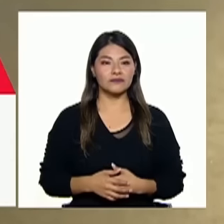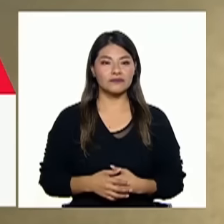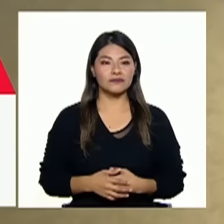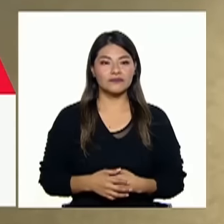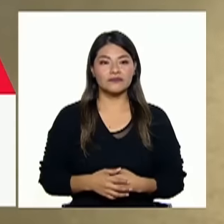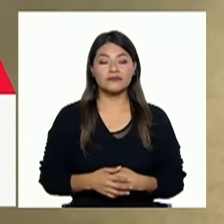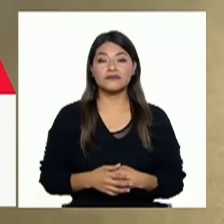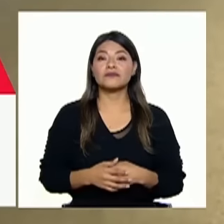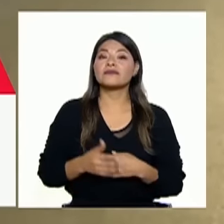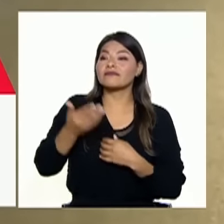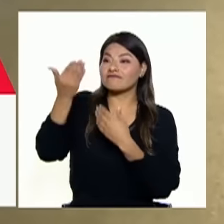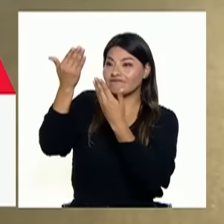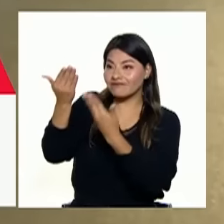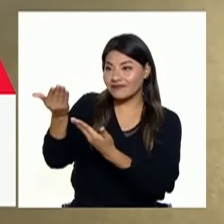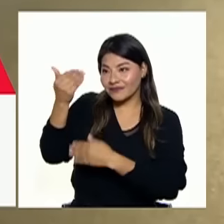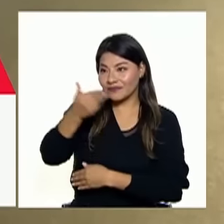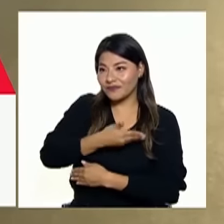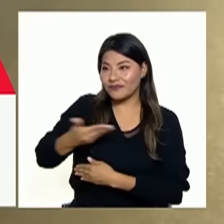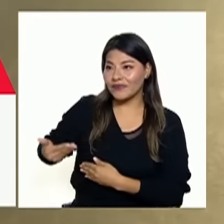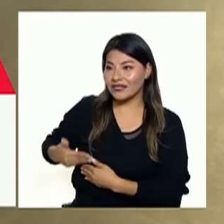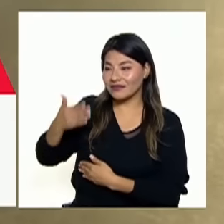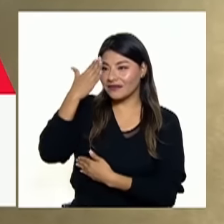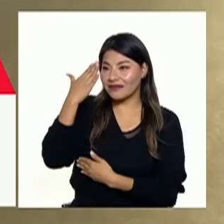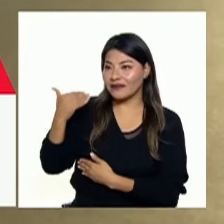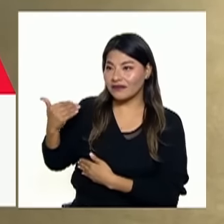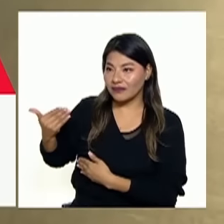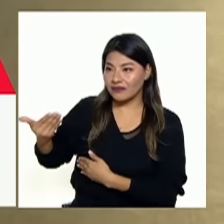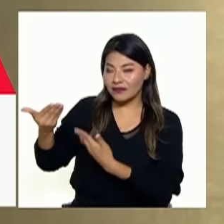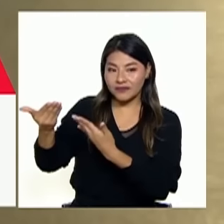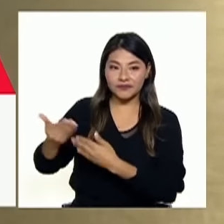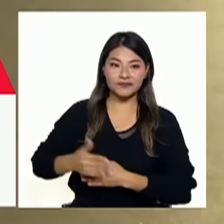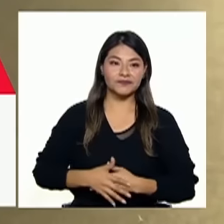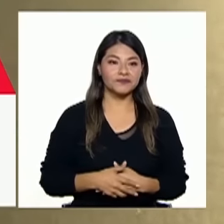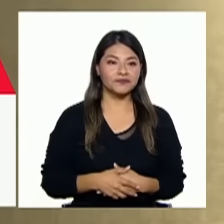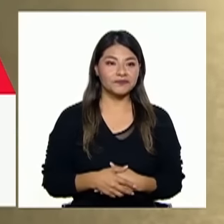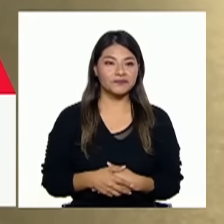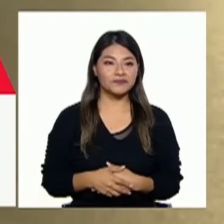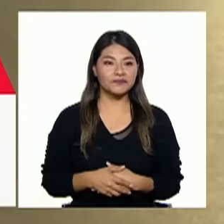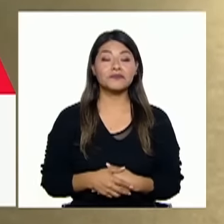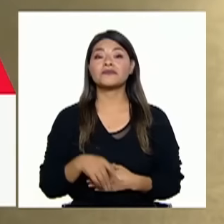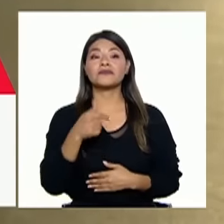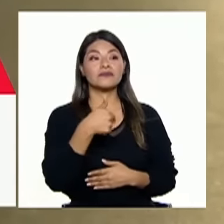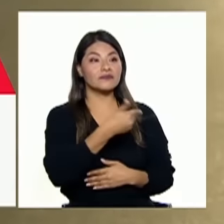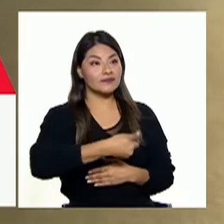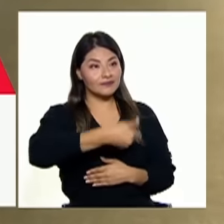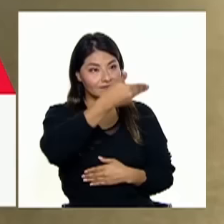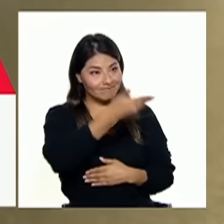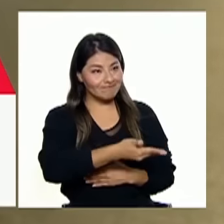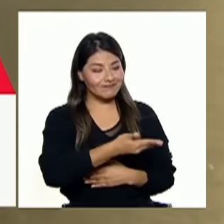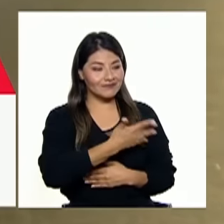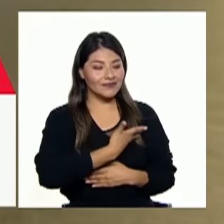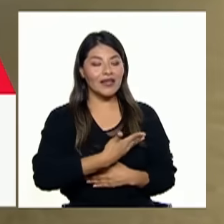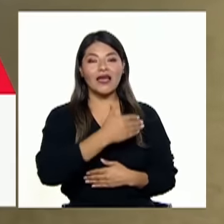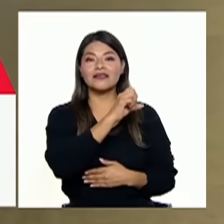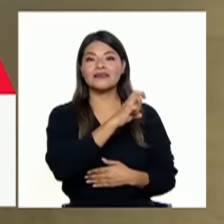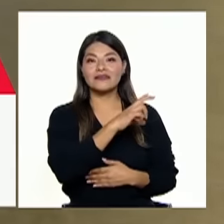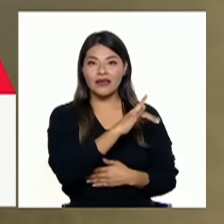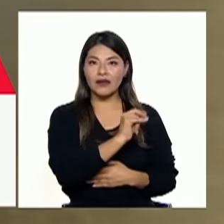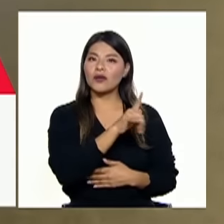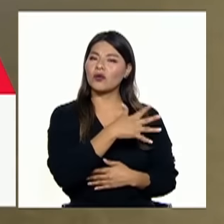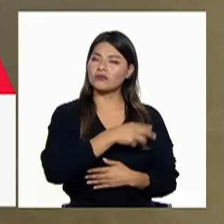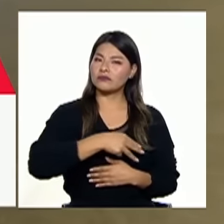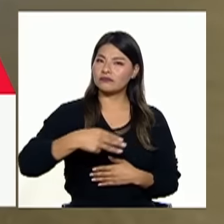Señora Dina Boluarte Segarra, presidente de la República. Señor Sergio González Guerrero, ministro de la